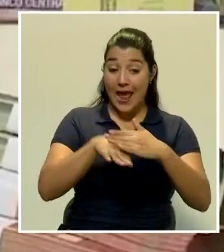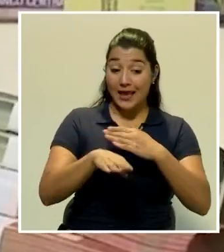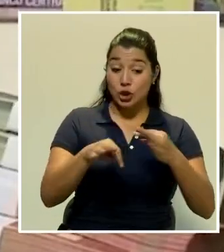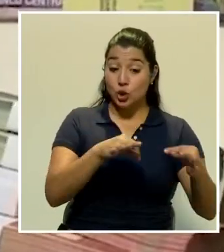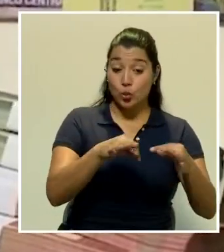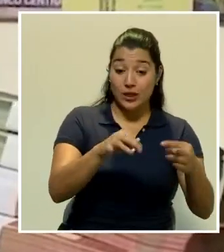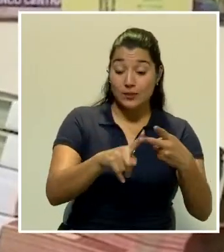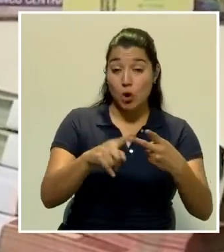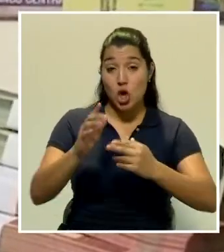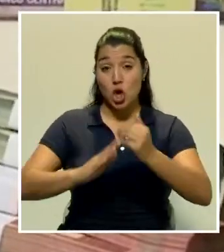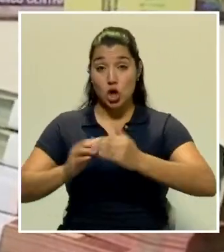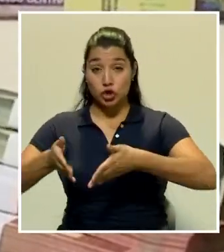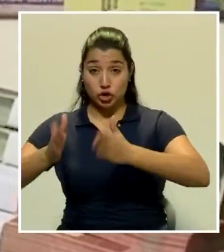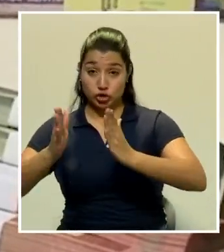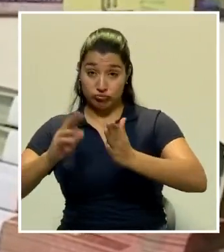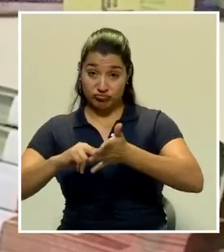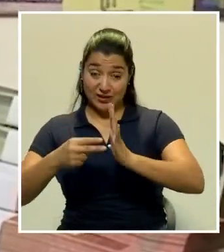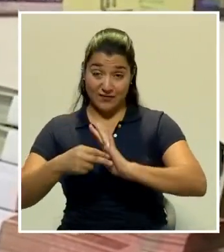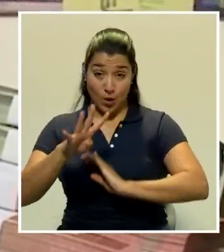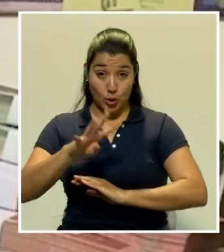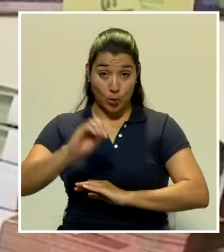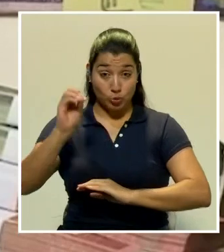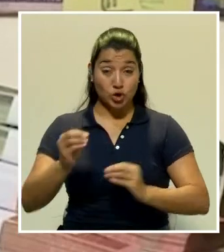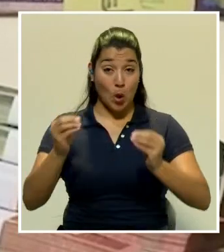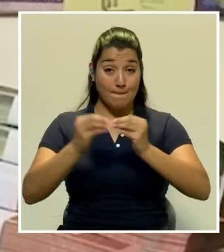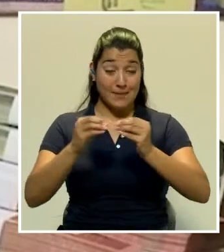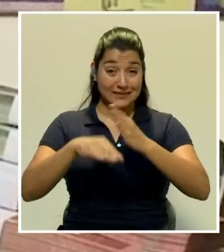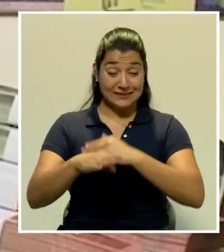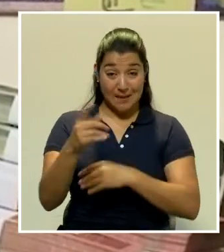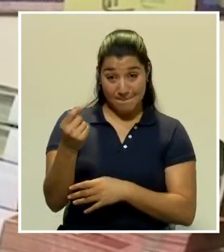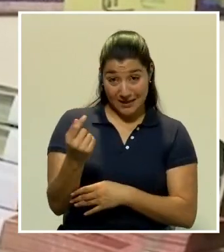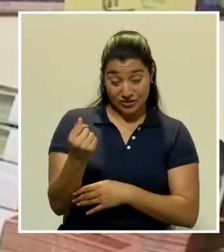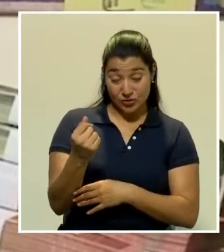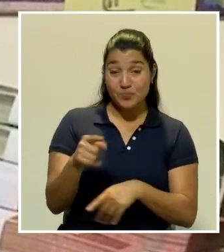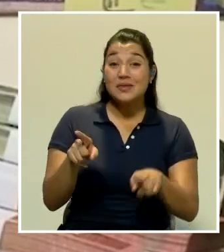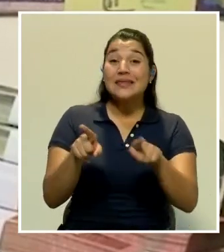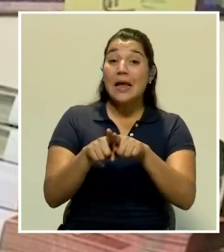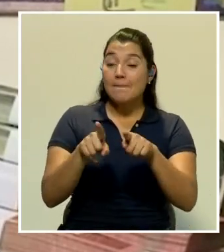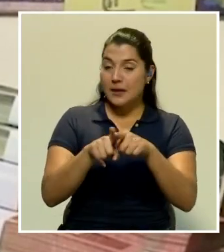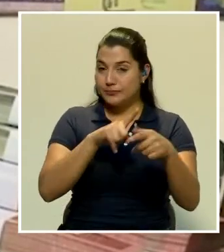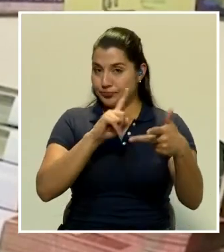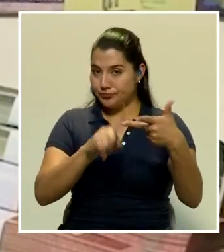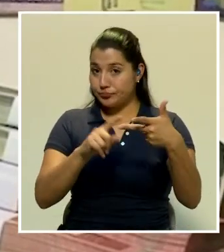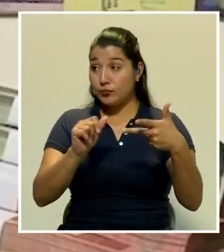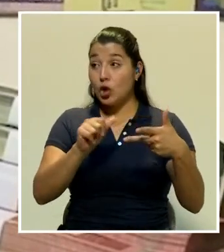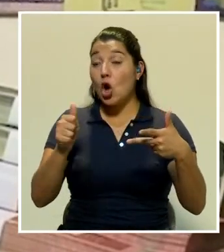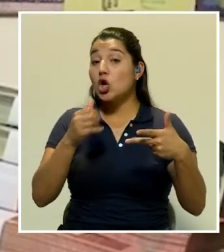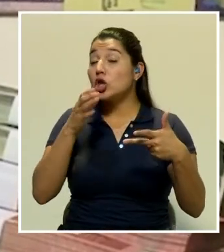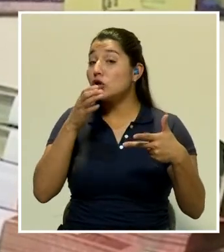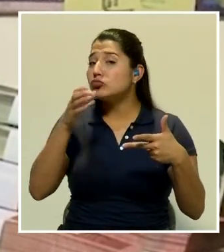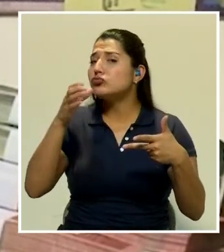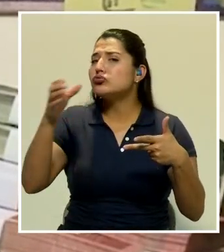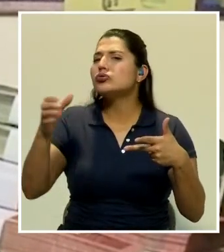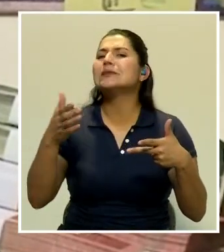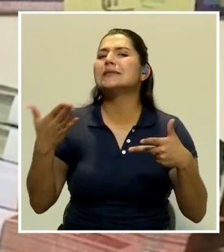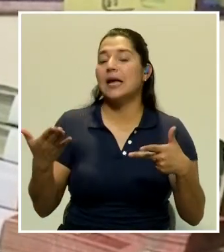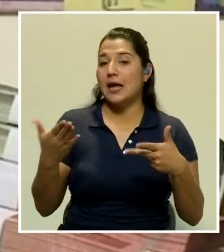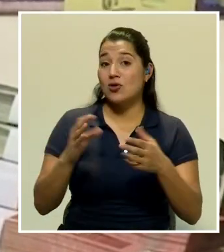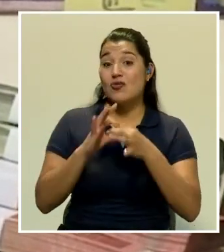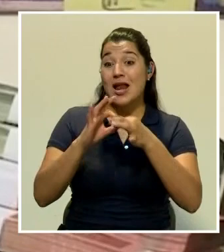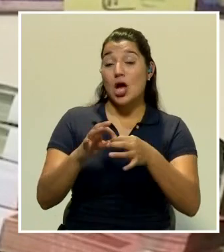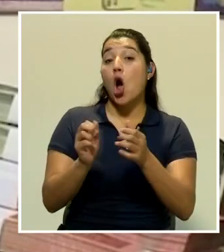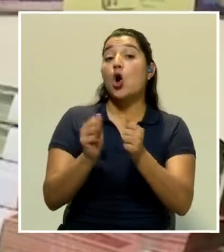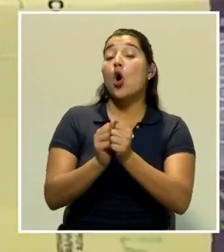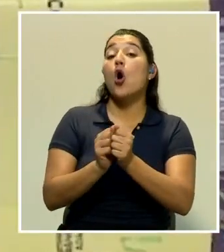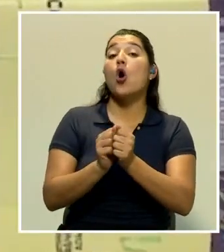un 4%. Finalmente, otra de las recomendaciones que giran al gobierno de la República los expertos se basa en el tema sobre